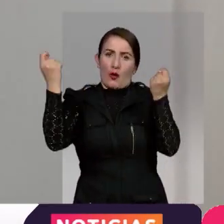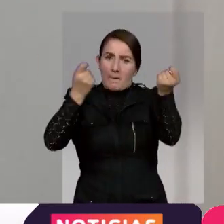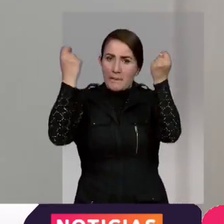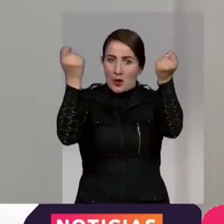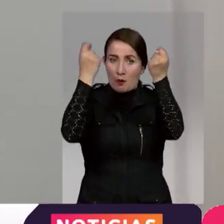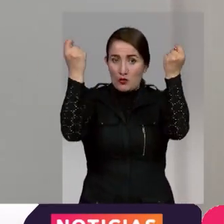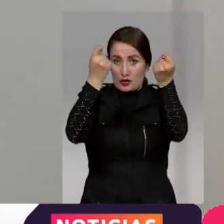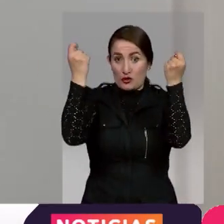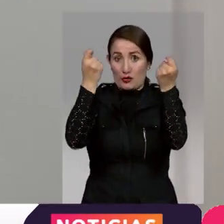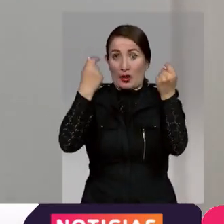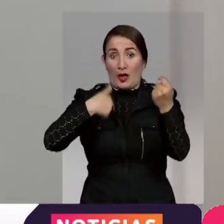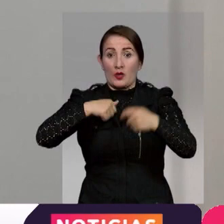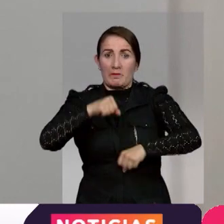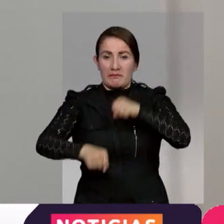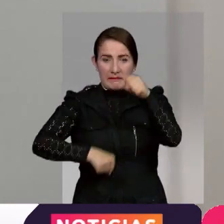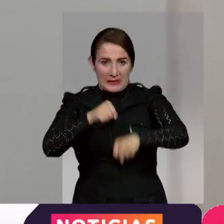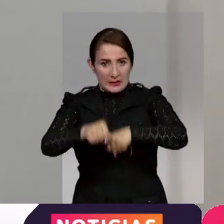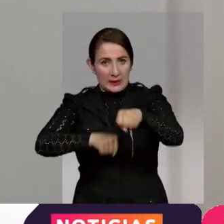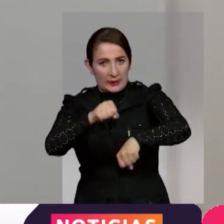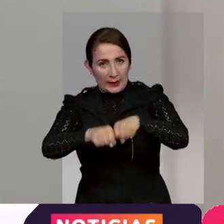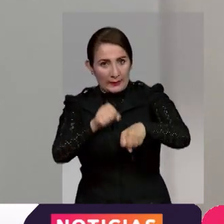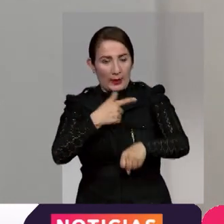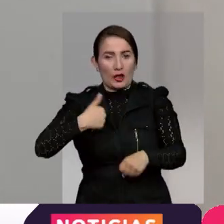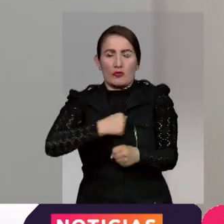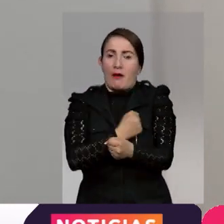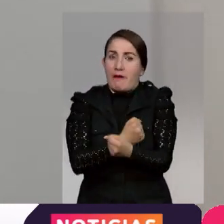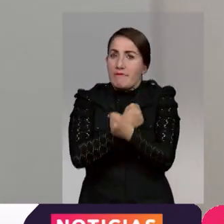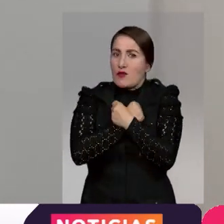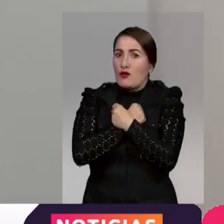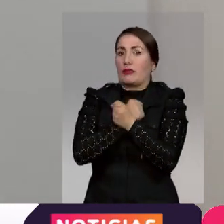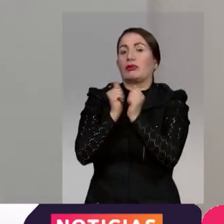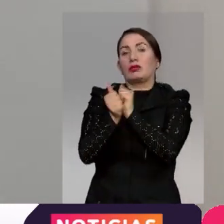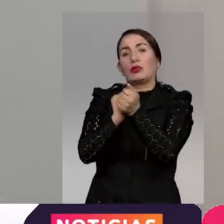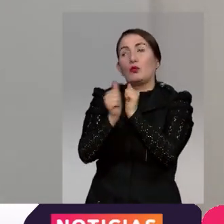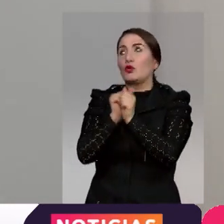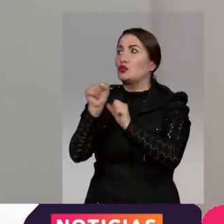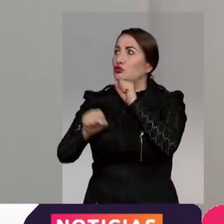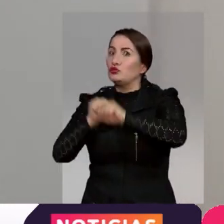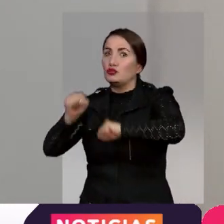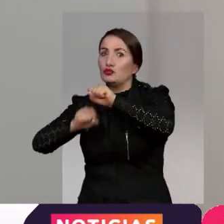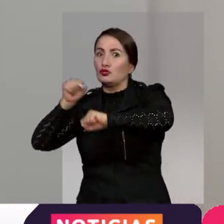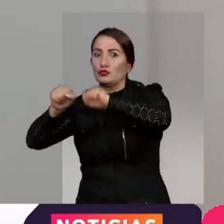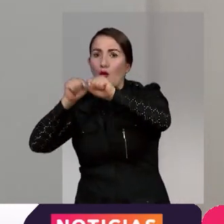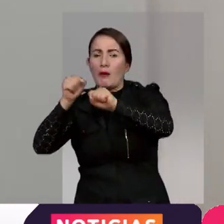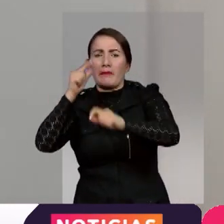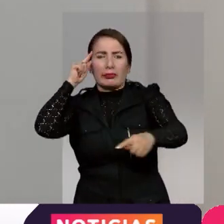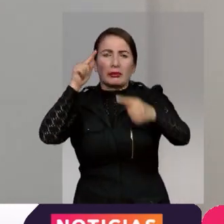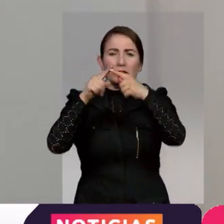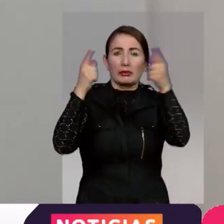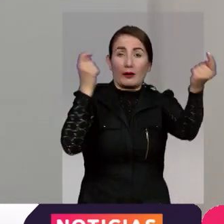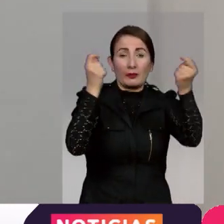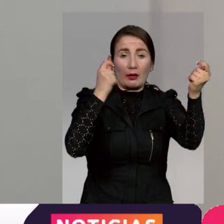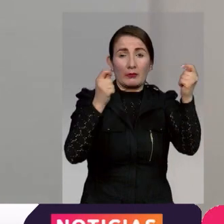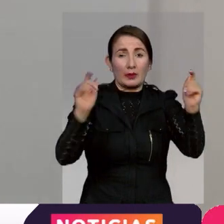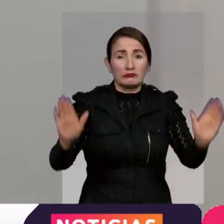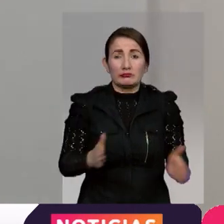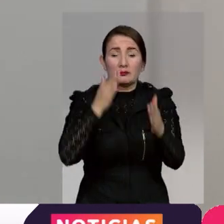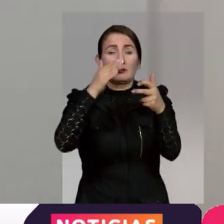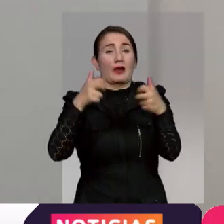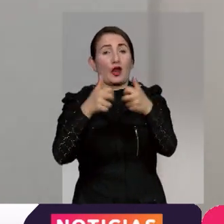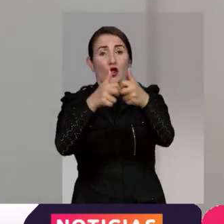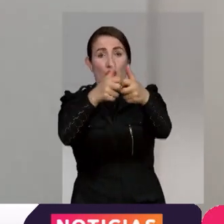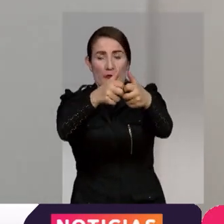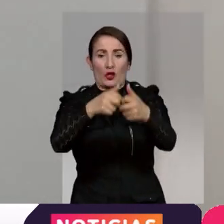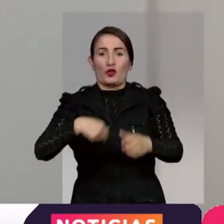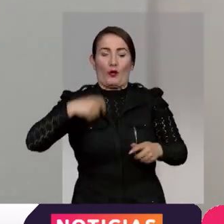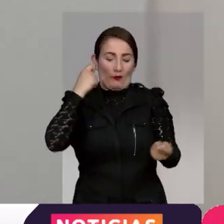el buen uso de la bicicleta, los que aman el deporte del ciclismo, y como una estrategia también de reactivación económica para todos